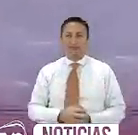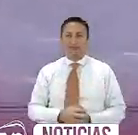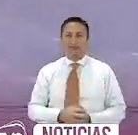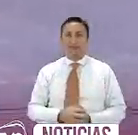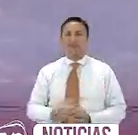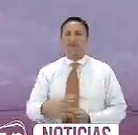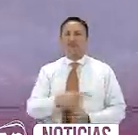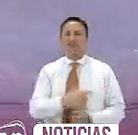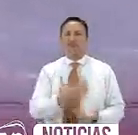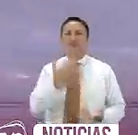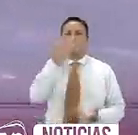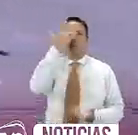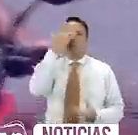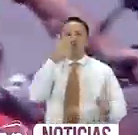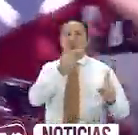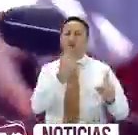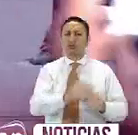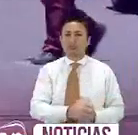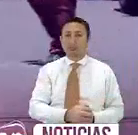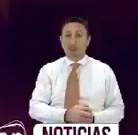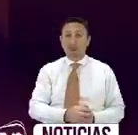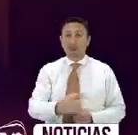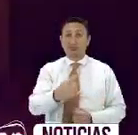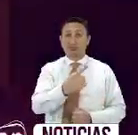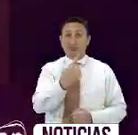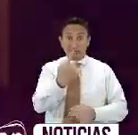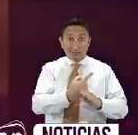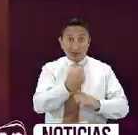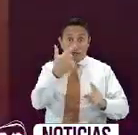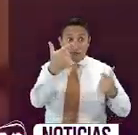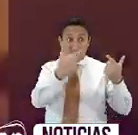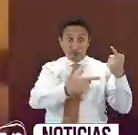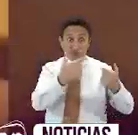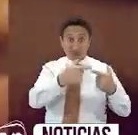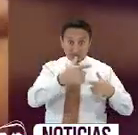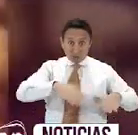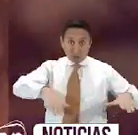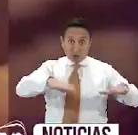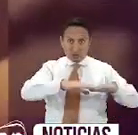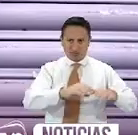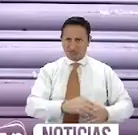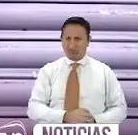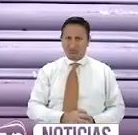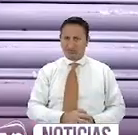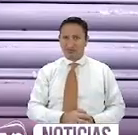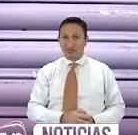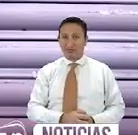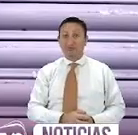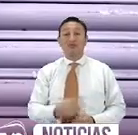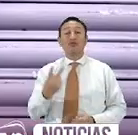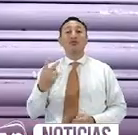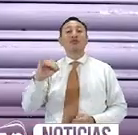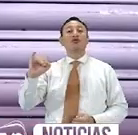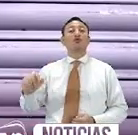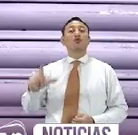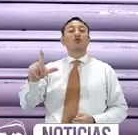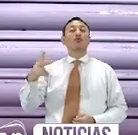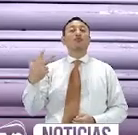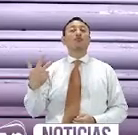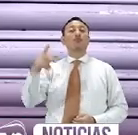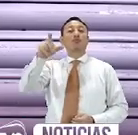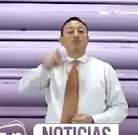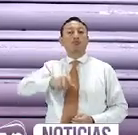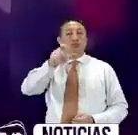del crimen se indaga. No es la primera vez que ocurre una balacera en este populoso sector. El 12 de julio, 3 personas